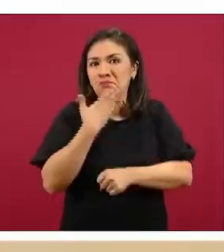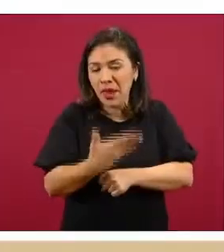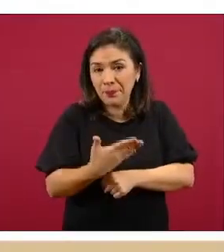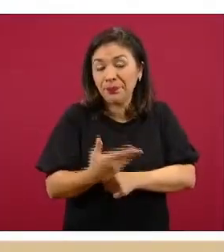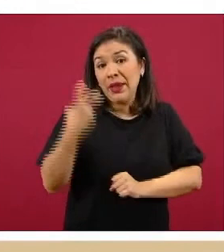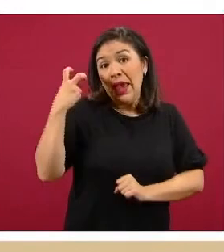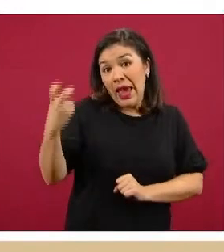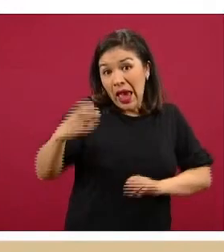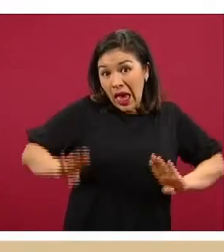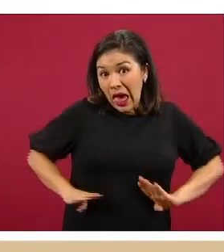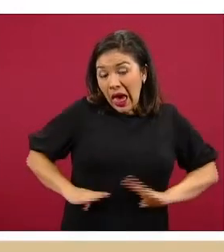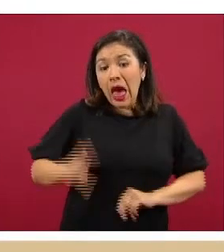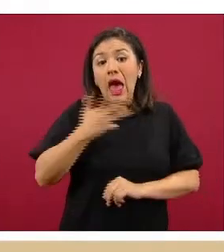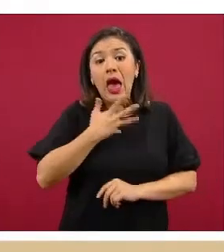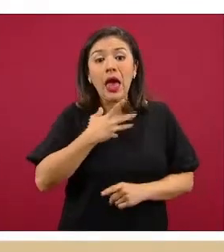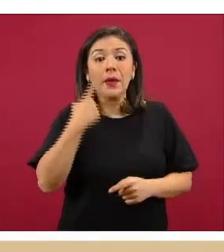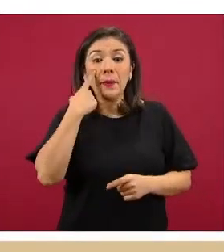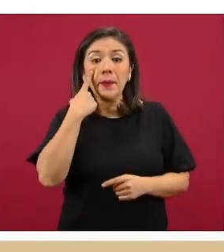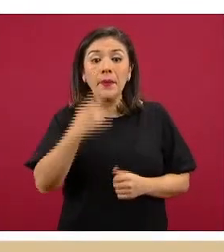caso tenemos